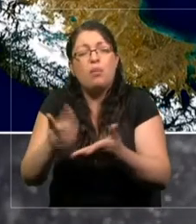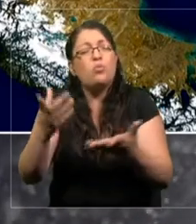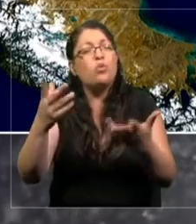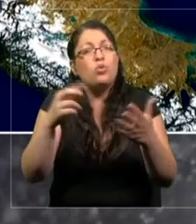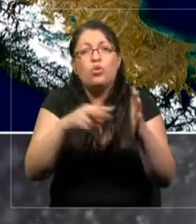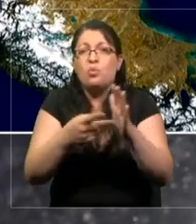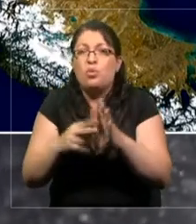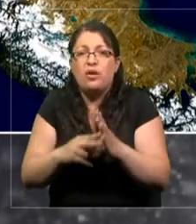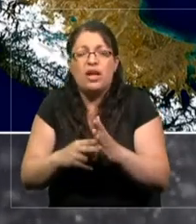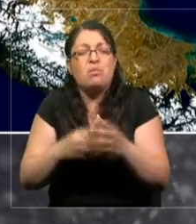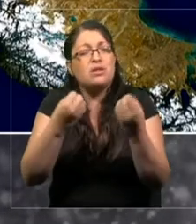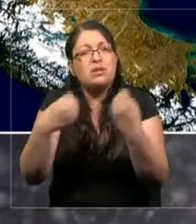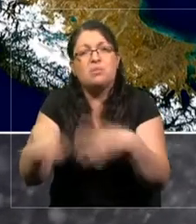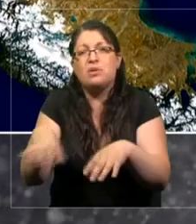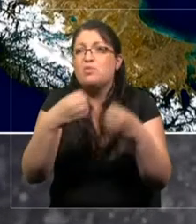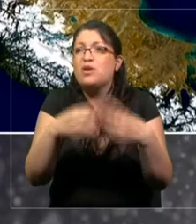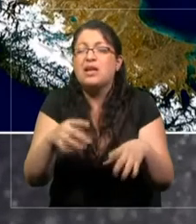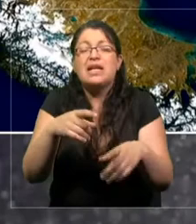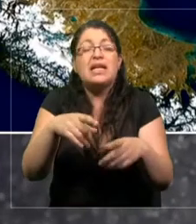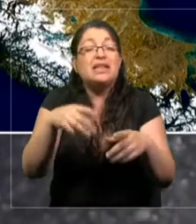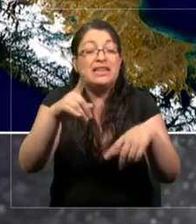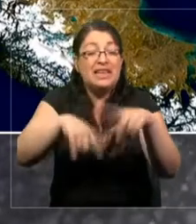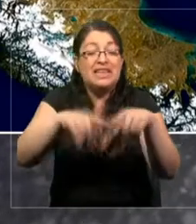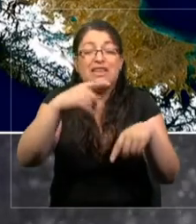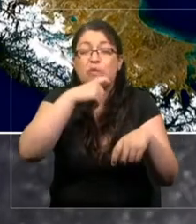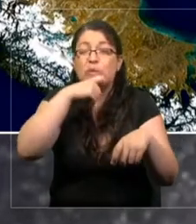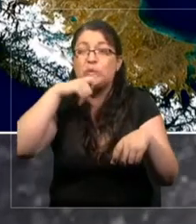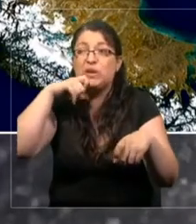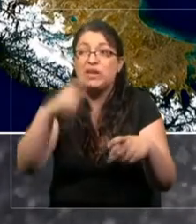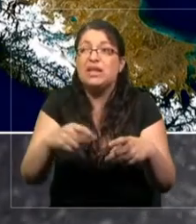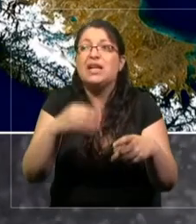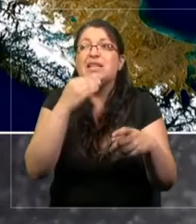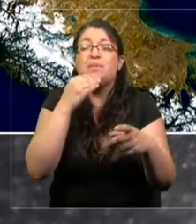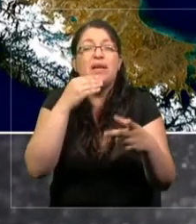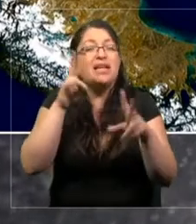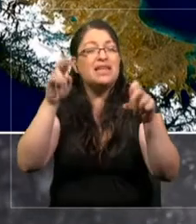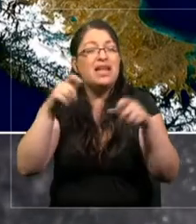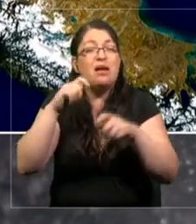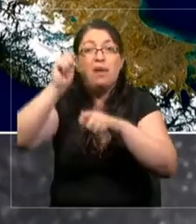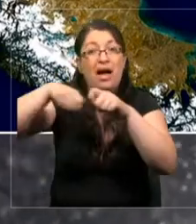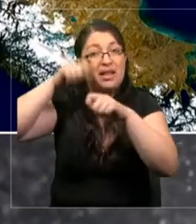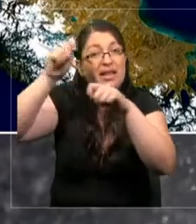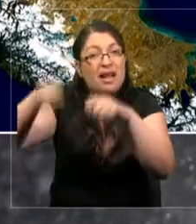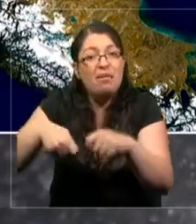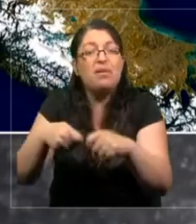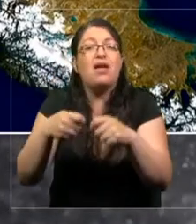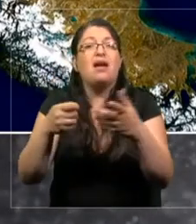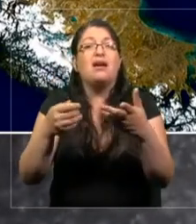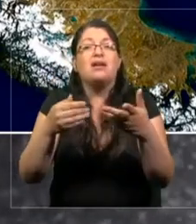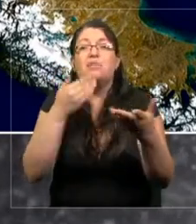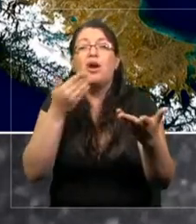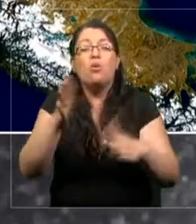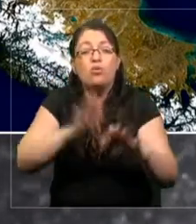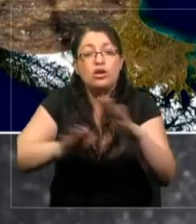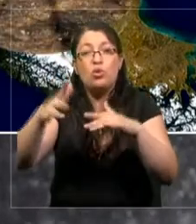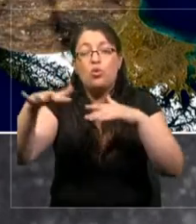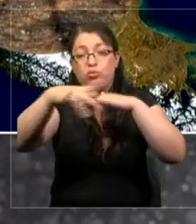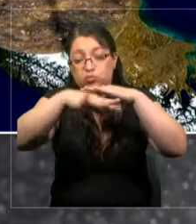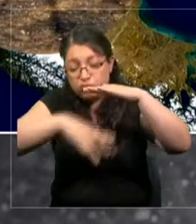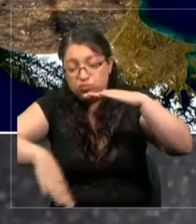pérdidas de biodiversidad erosión de los suelos y todo lo que tiene que ver con la pesca con con temas de conservación marina